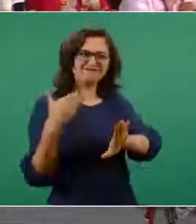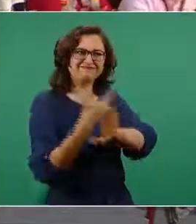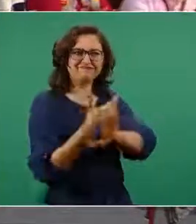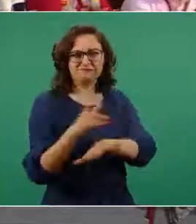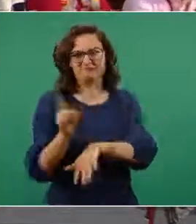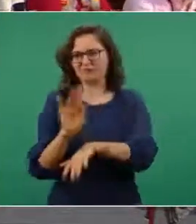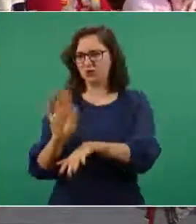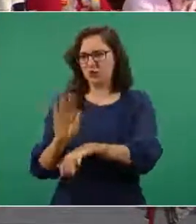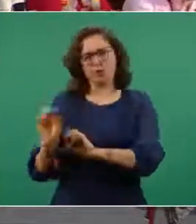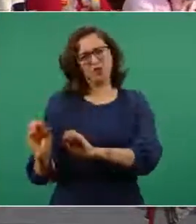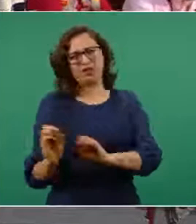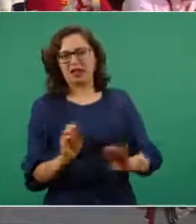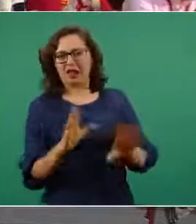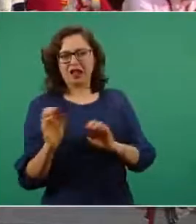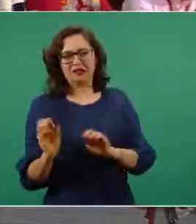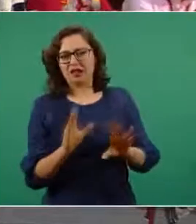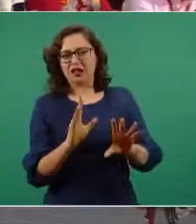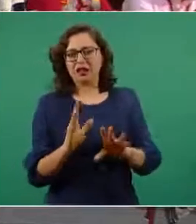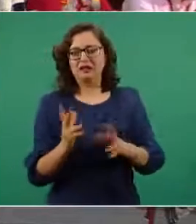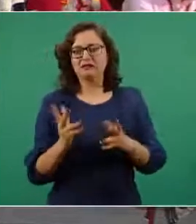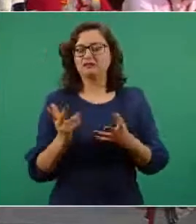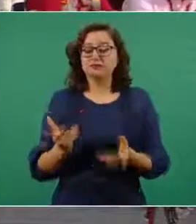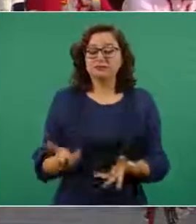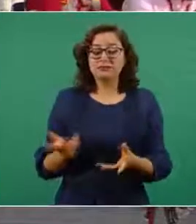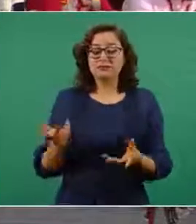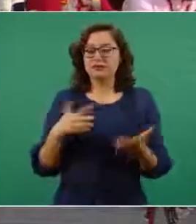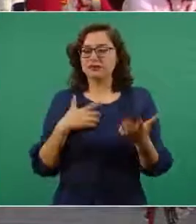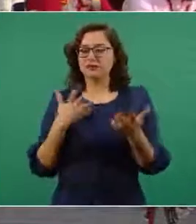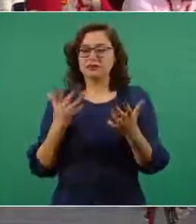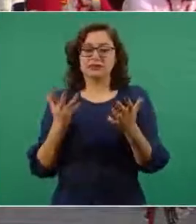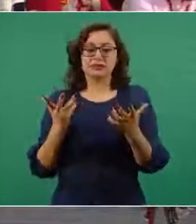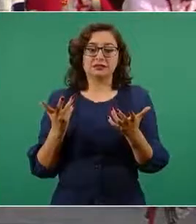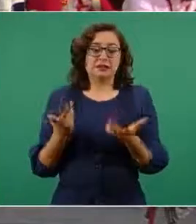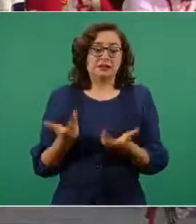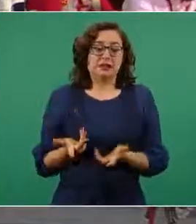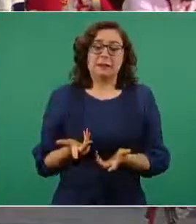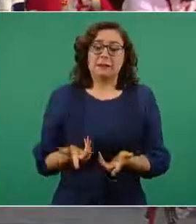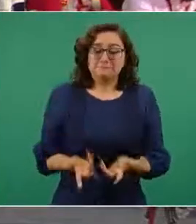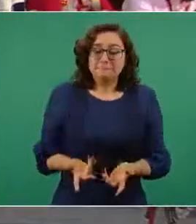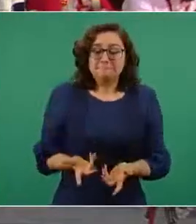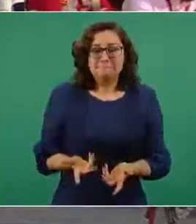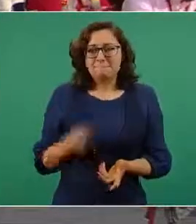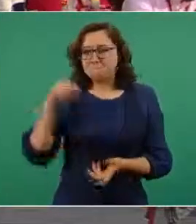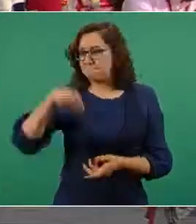Más allá de la narrativa que se pueda manejar mediáticamente,